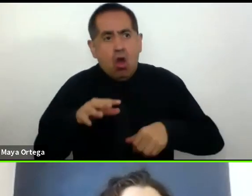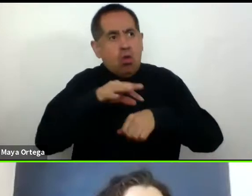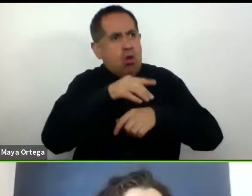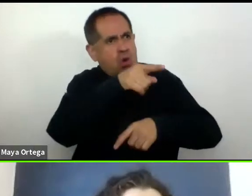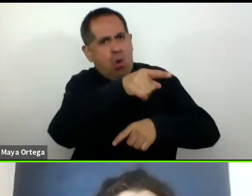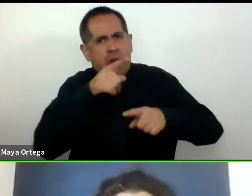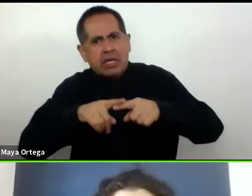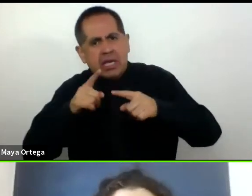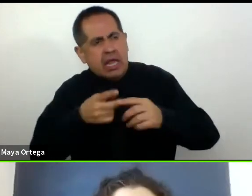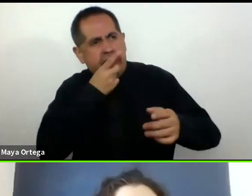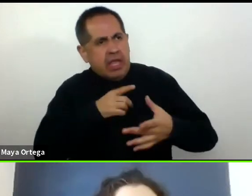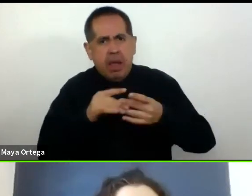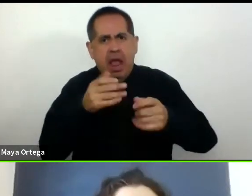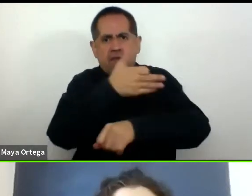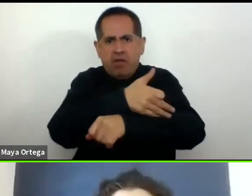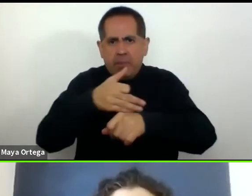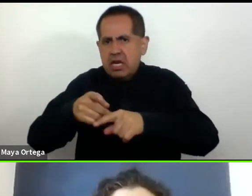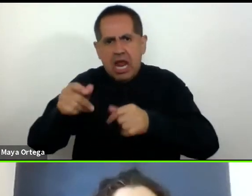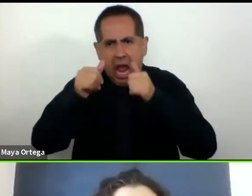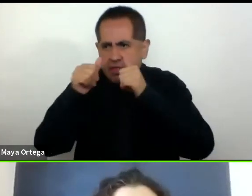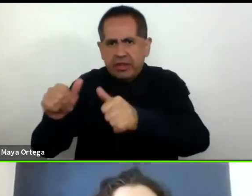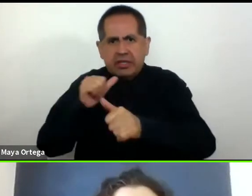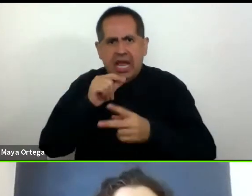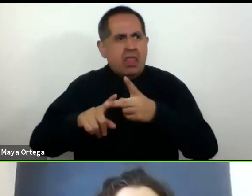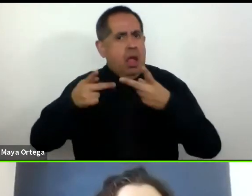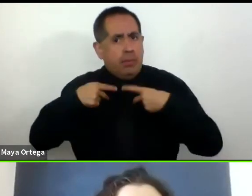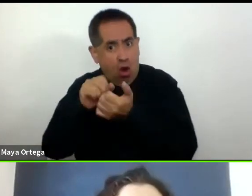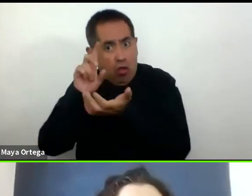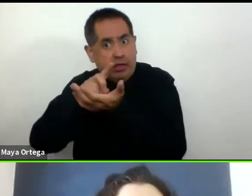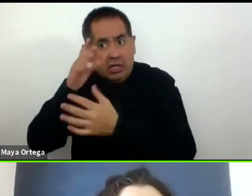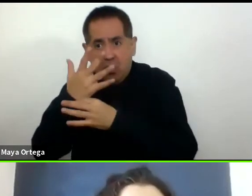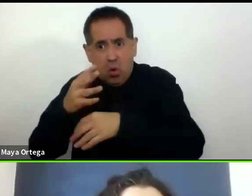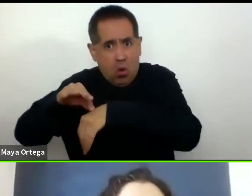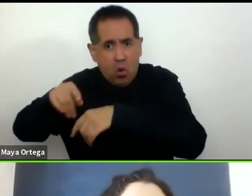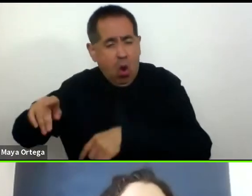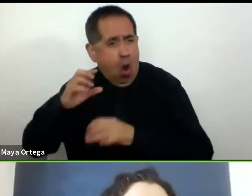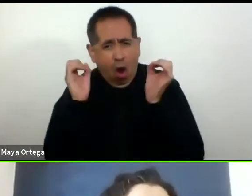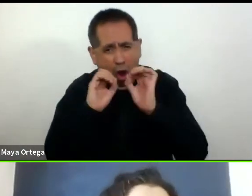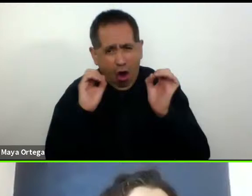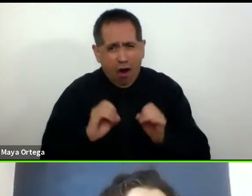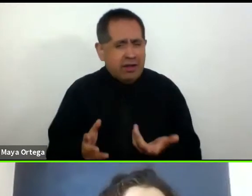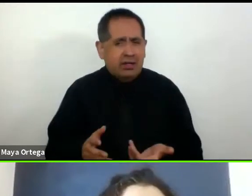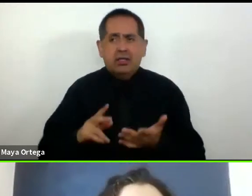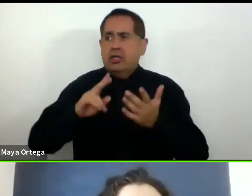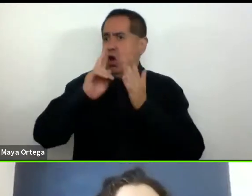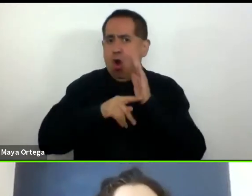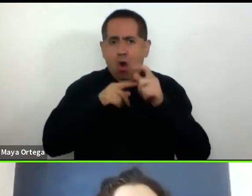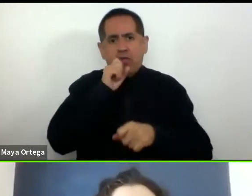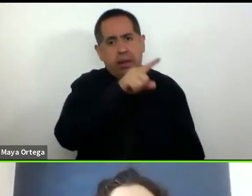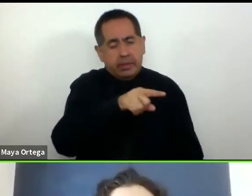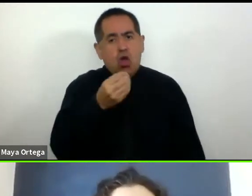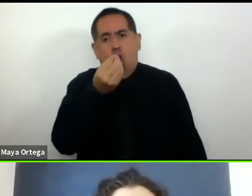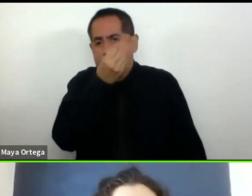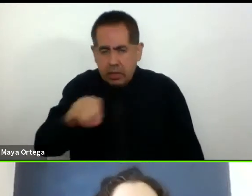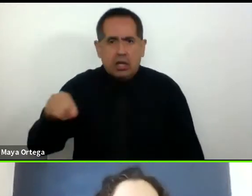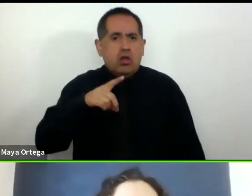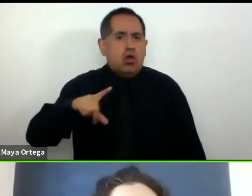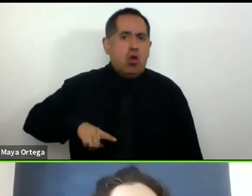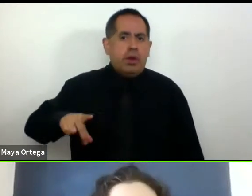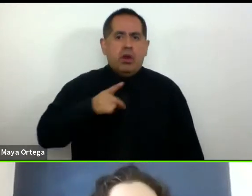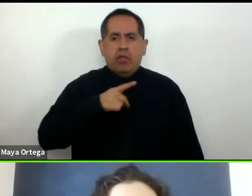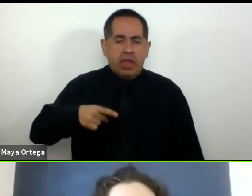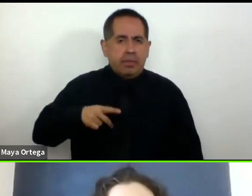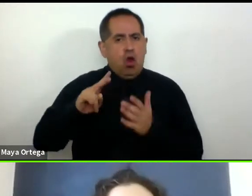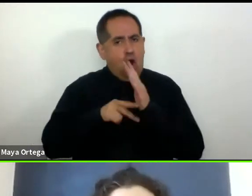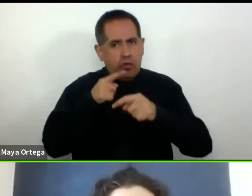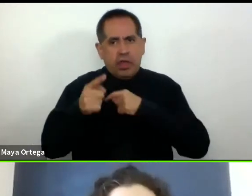se ha escuchado a las familias, no se ha escuchado a las personas con discapacidad, y en ese sentido nuevamente existe una obligación del Estado mexicano